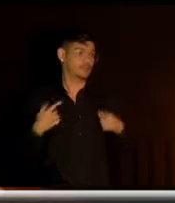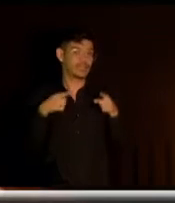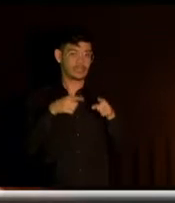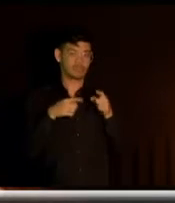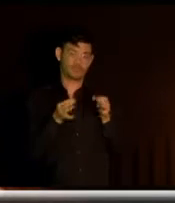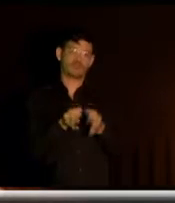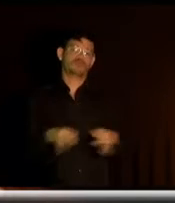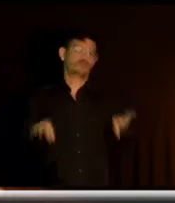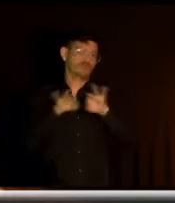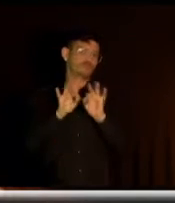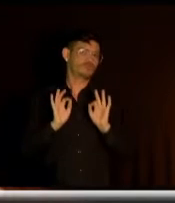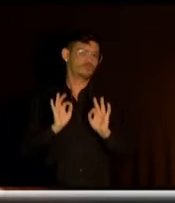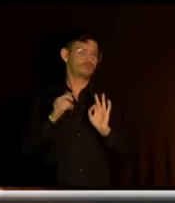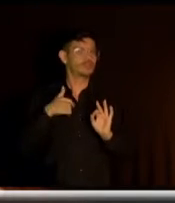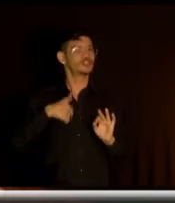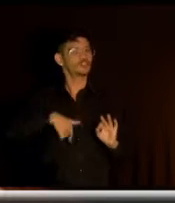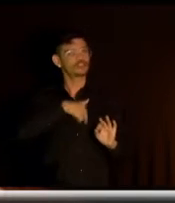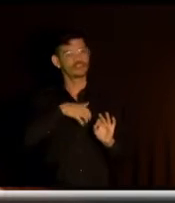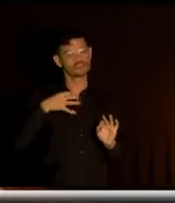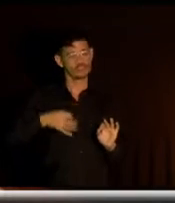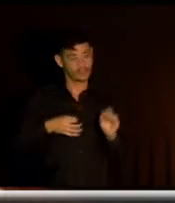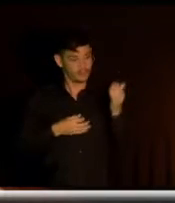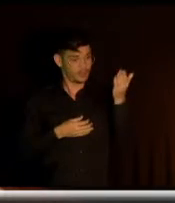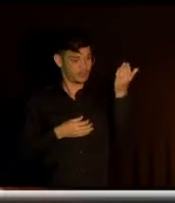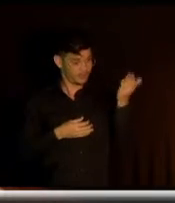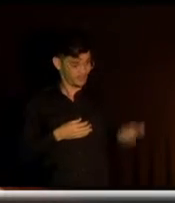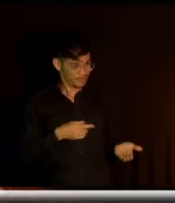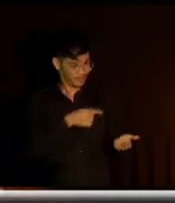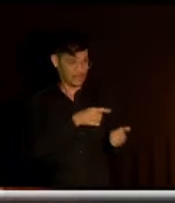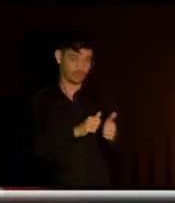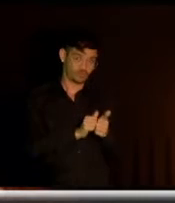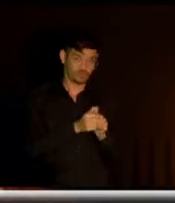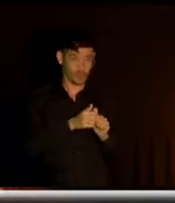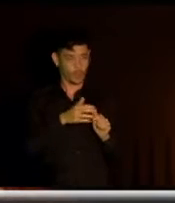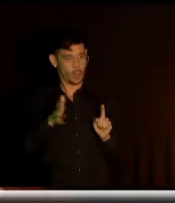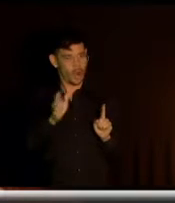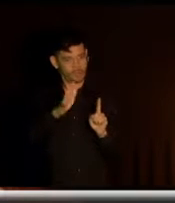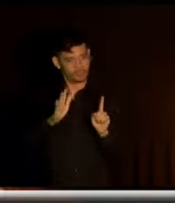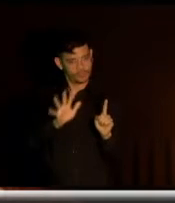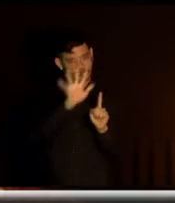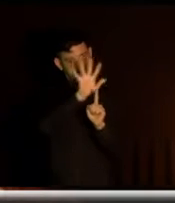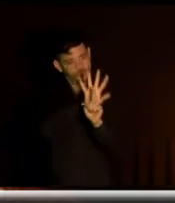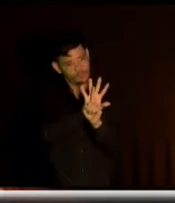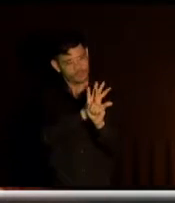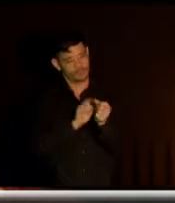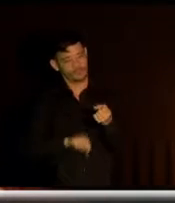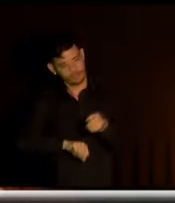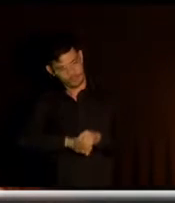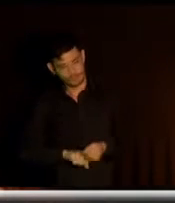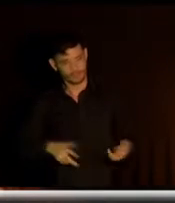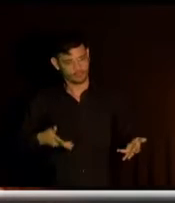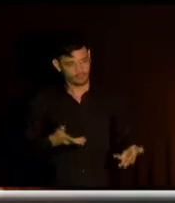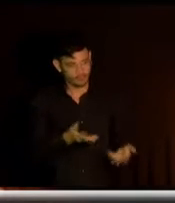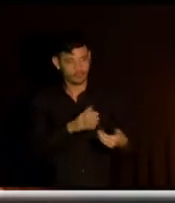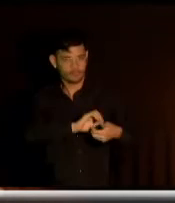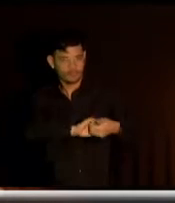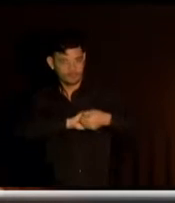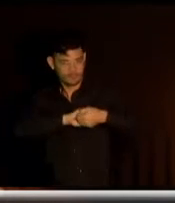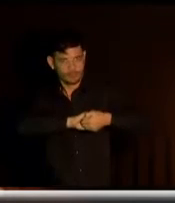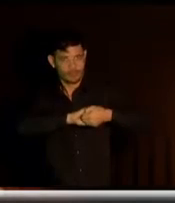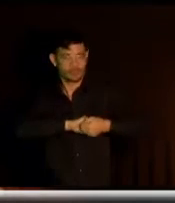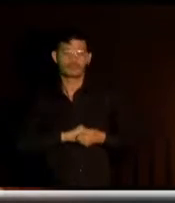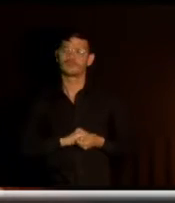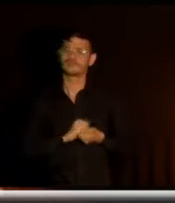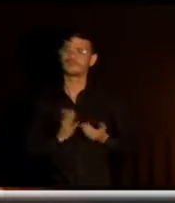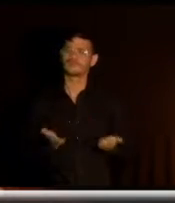del atleta, manifestando y apoyando, aportando, trabajando de la mano, y el beneficio es que ellos